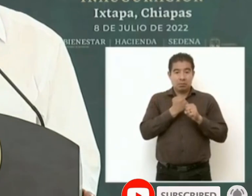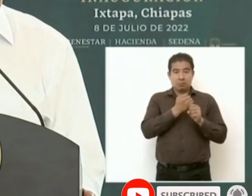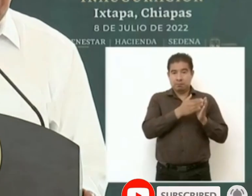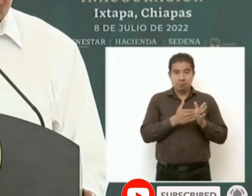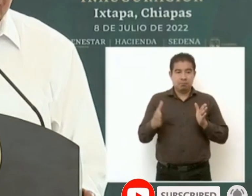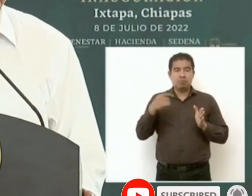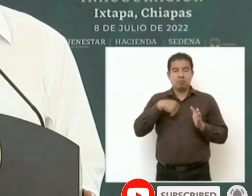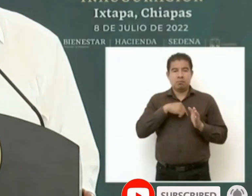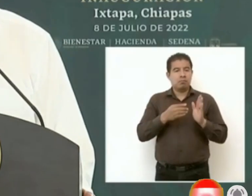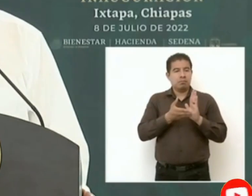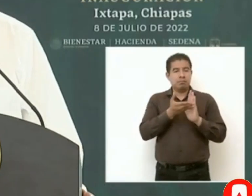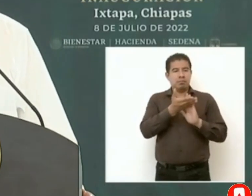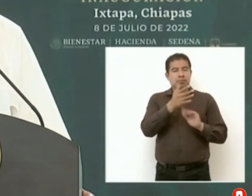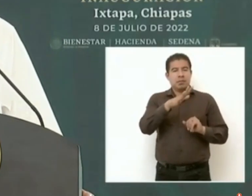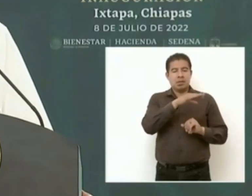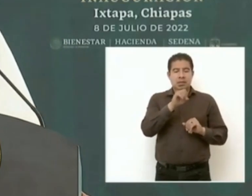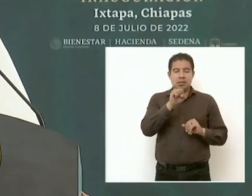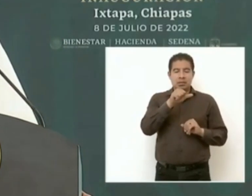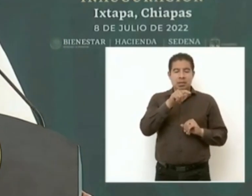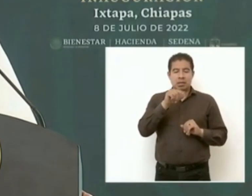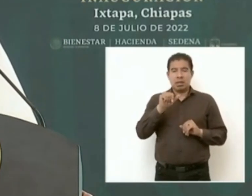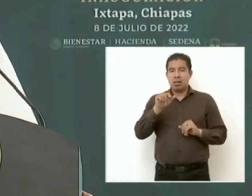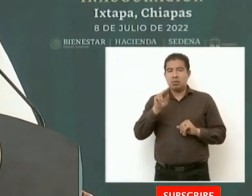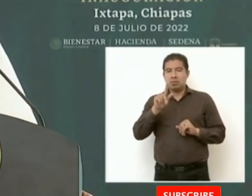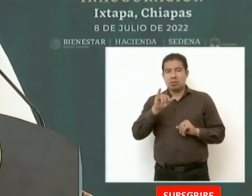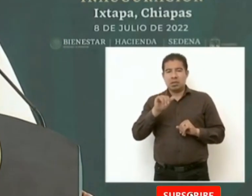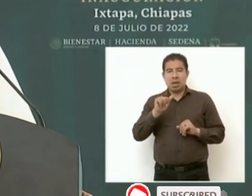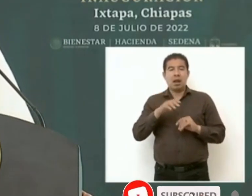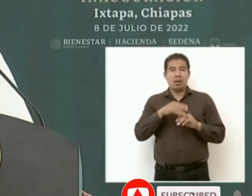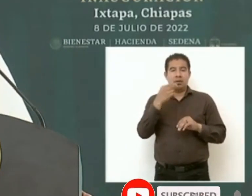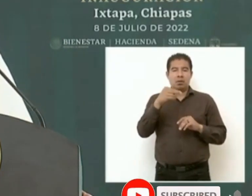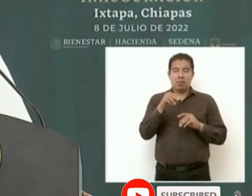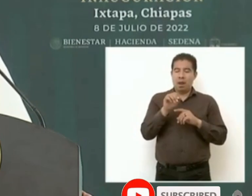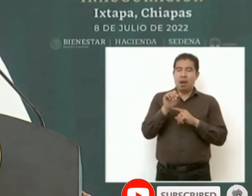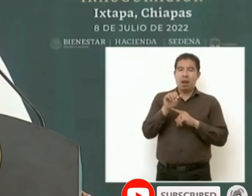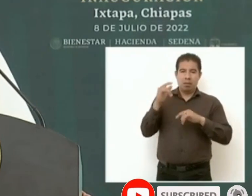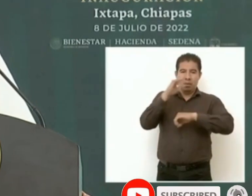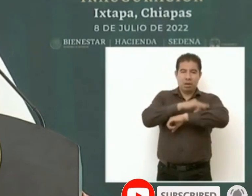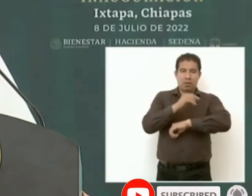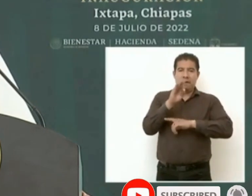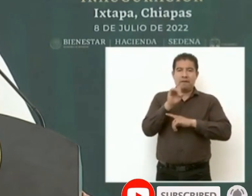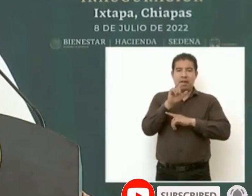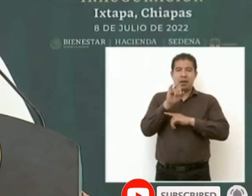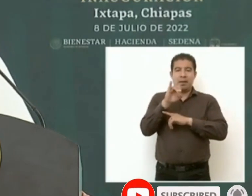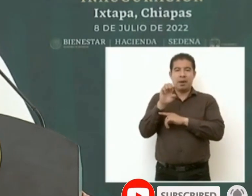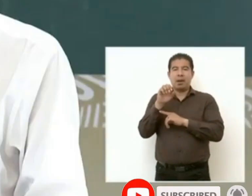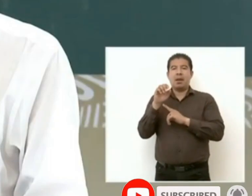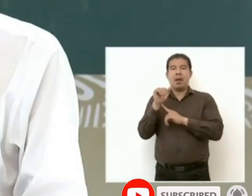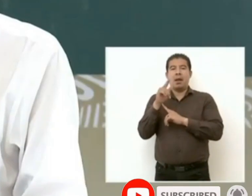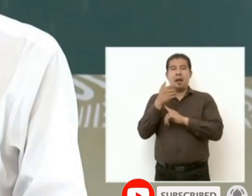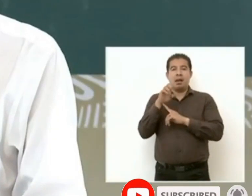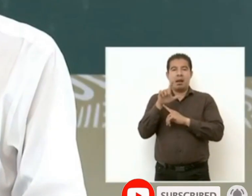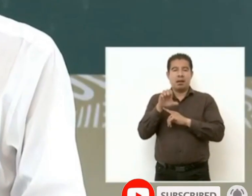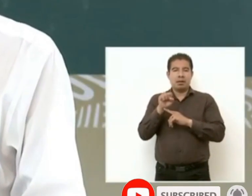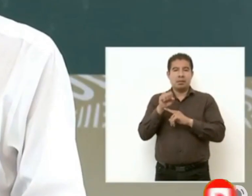en Santa Lucía, y se llama Aeropuerto Felipe Ángeles. ¿Y quién hizo ese aeropuerto?